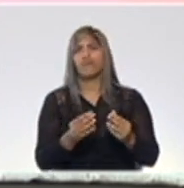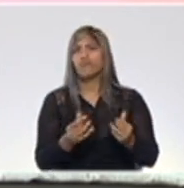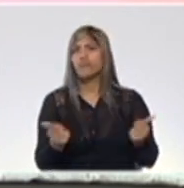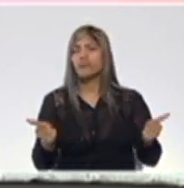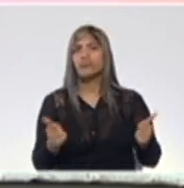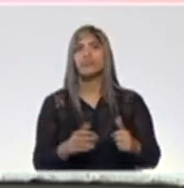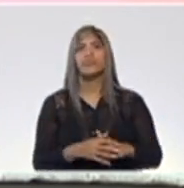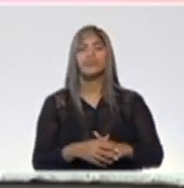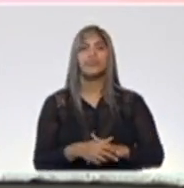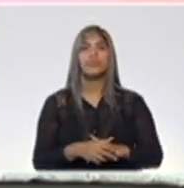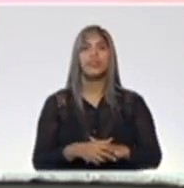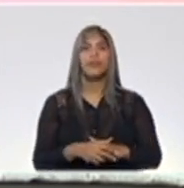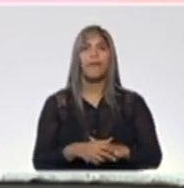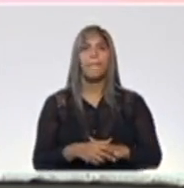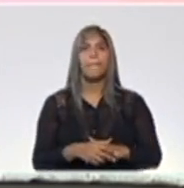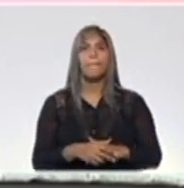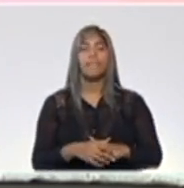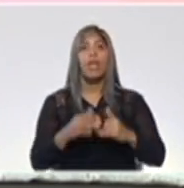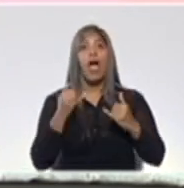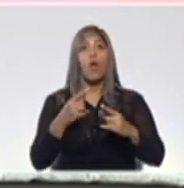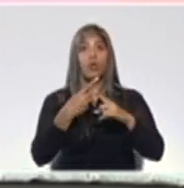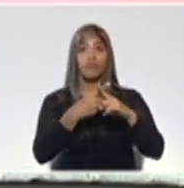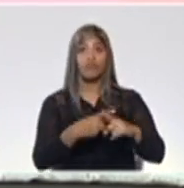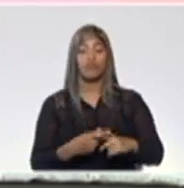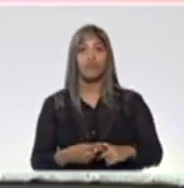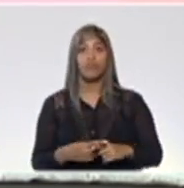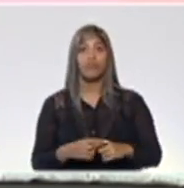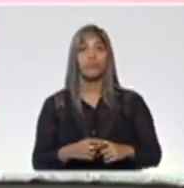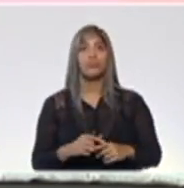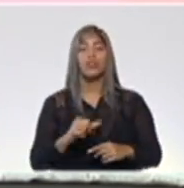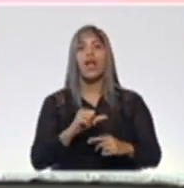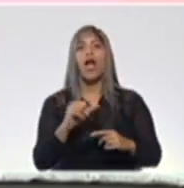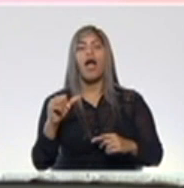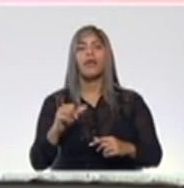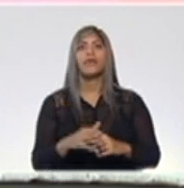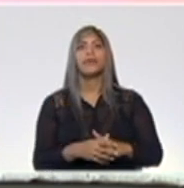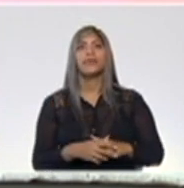de un rombo. Podemos calcular también el área,